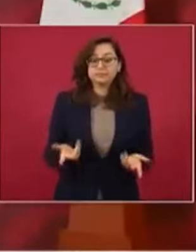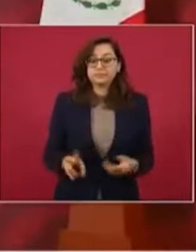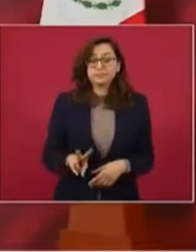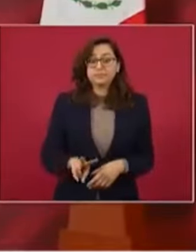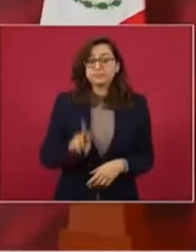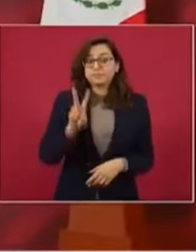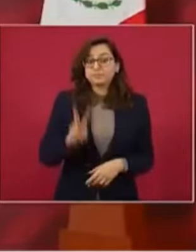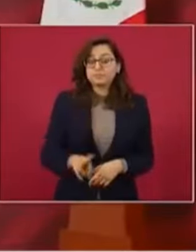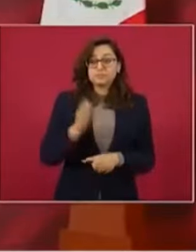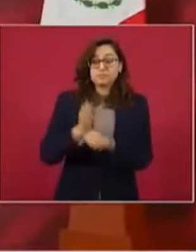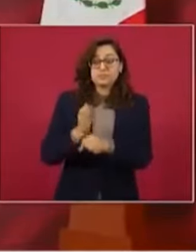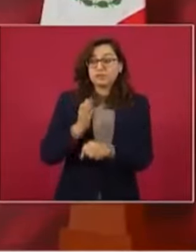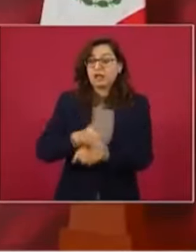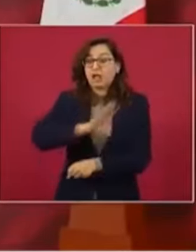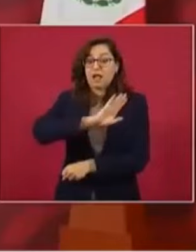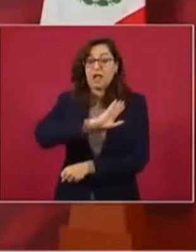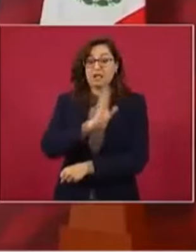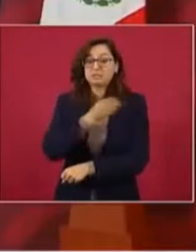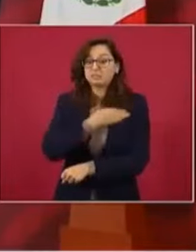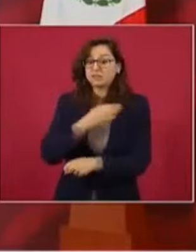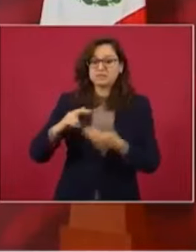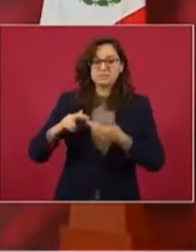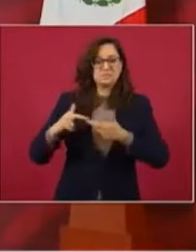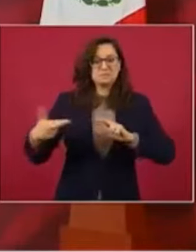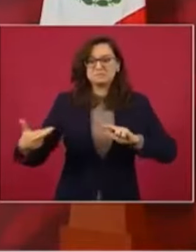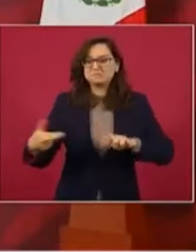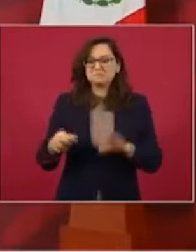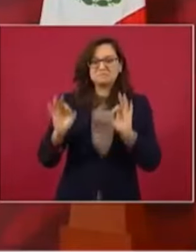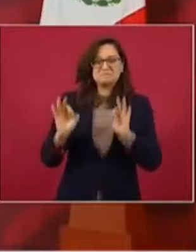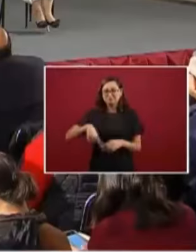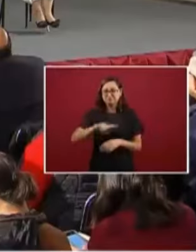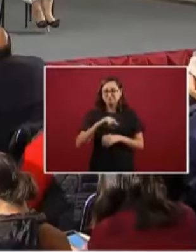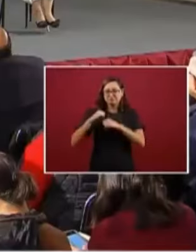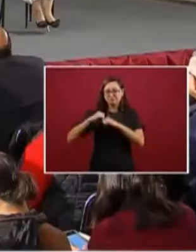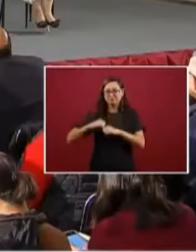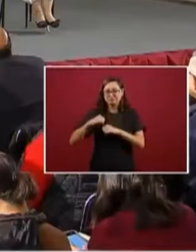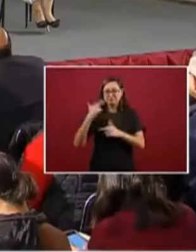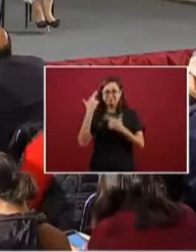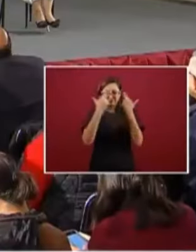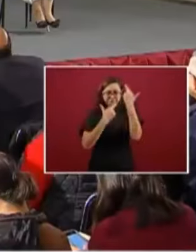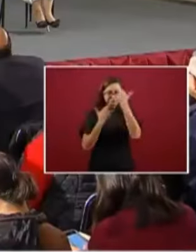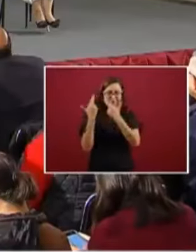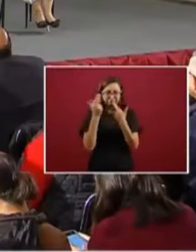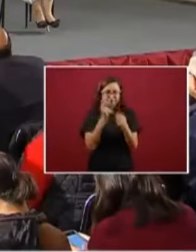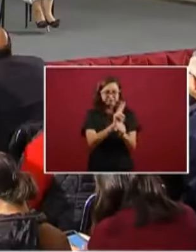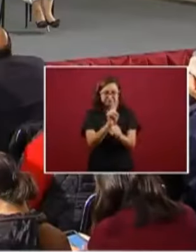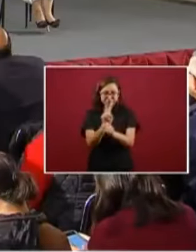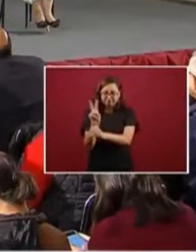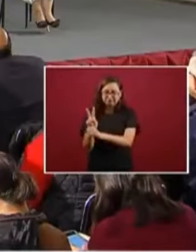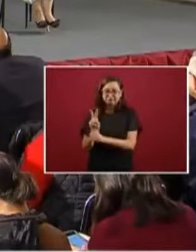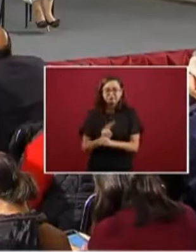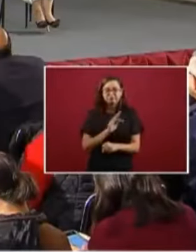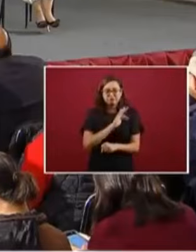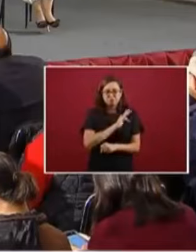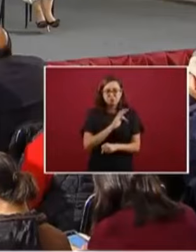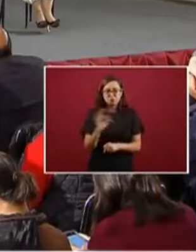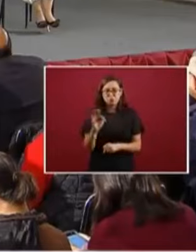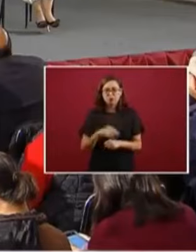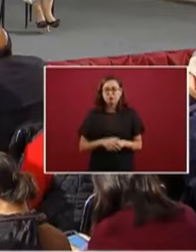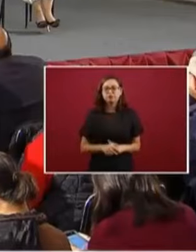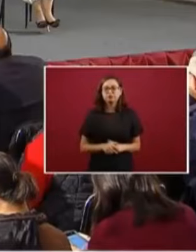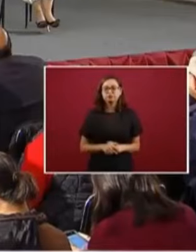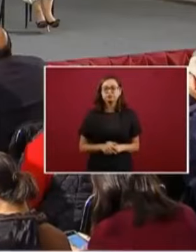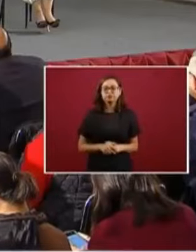contra eso con la verdad y es la lo que la oposición no ha sabido hacer la oposición cometió el error de pensar qui decir que únicamente